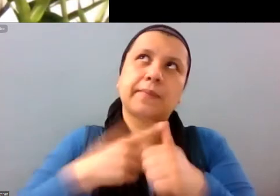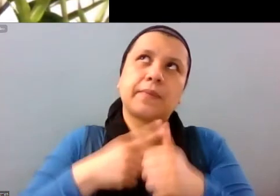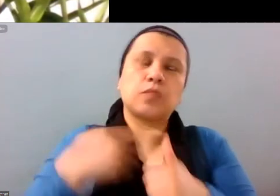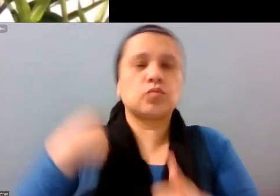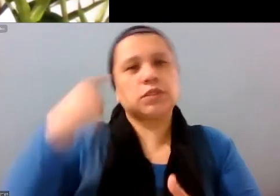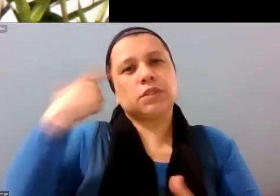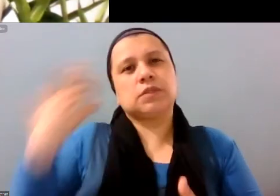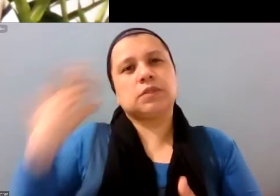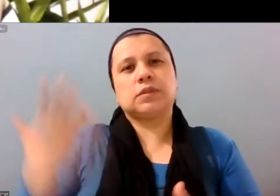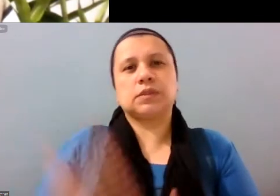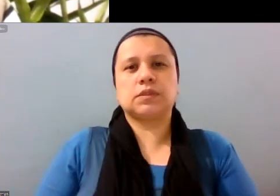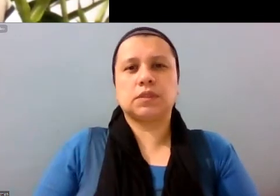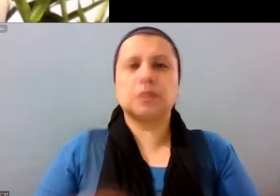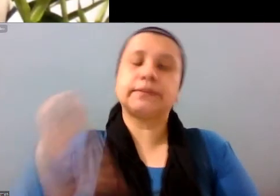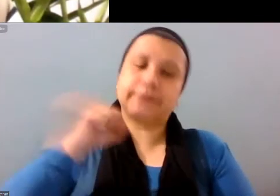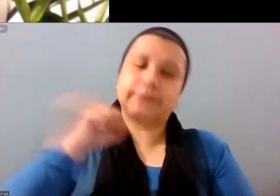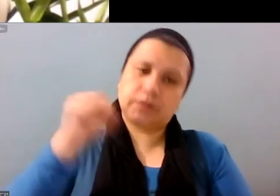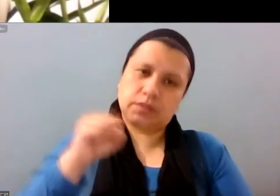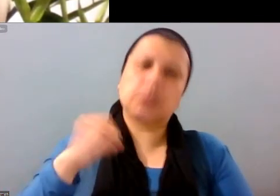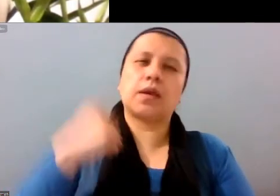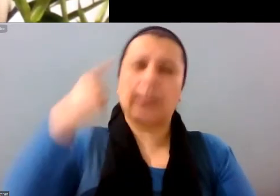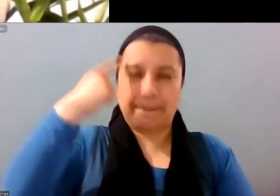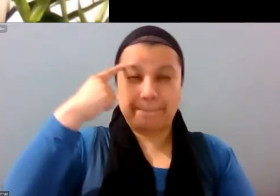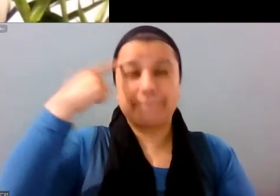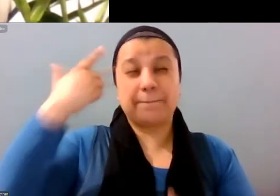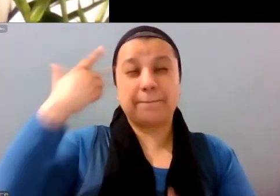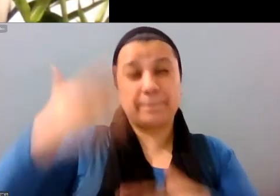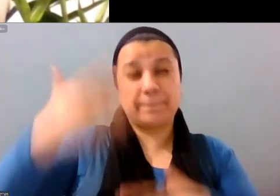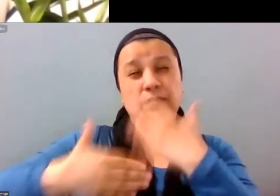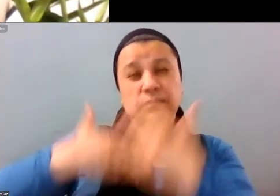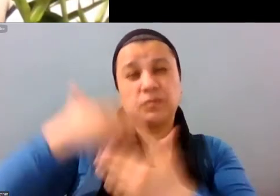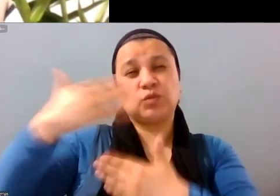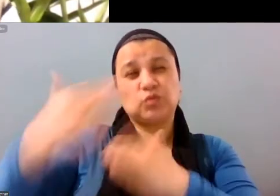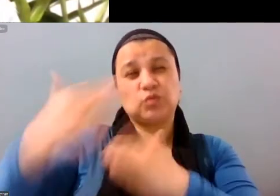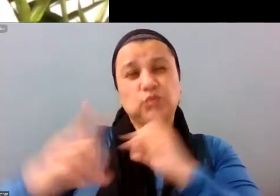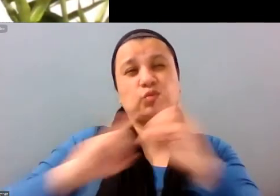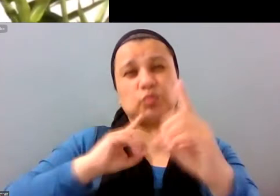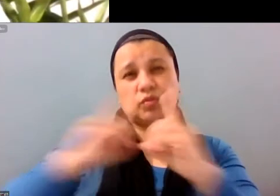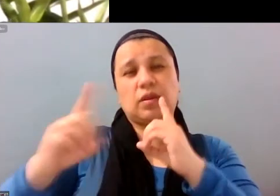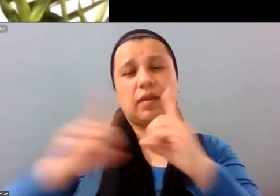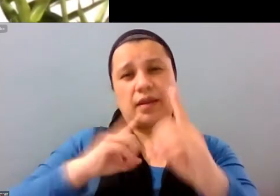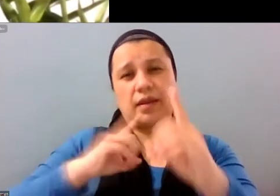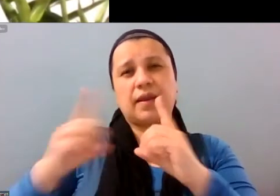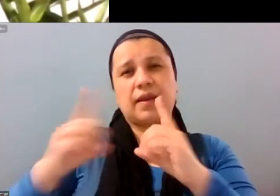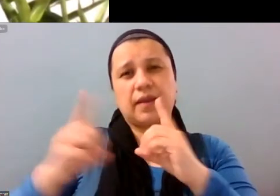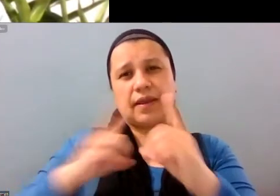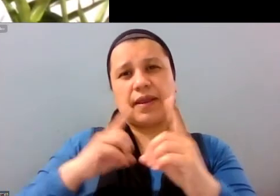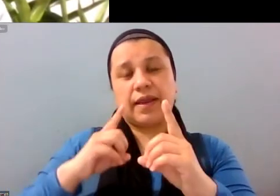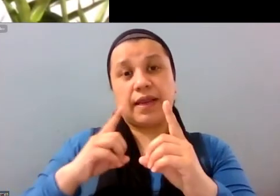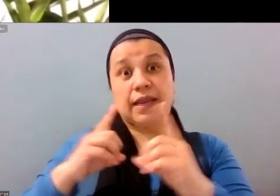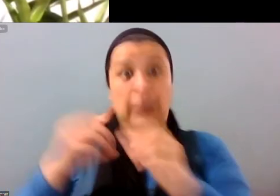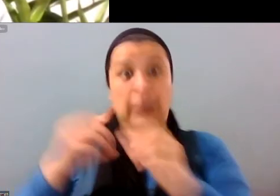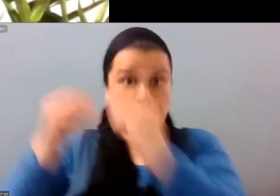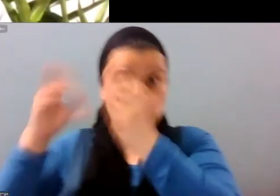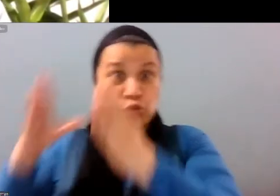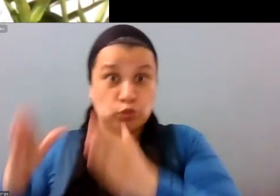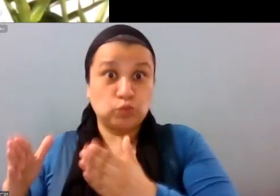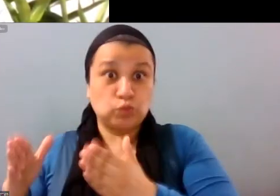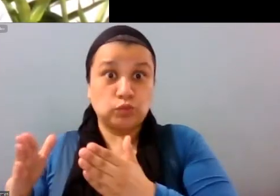si deberíamos ir pensando en un proceso de diálogo entre el cuerpo docente que lo puede facilitar